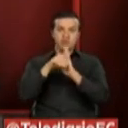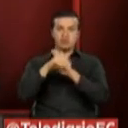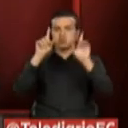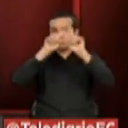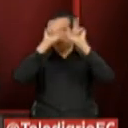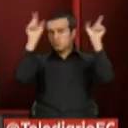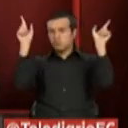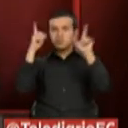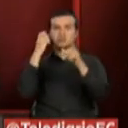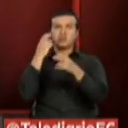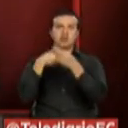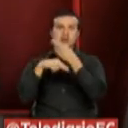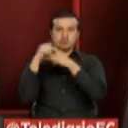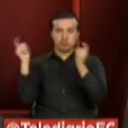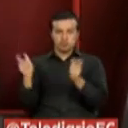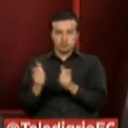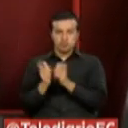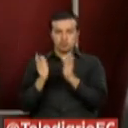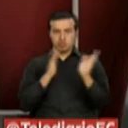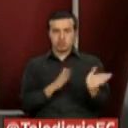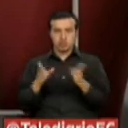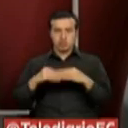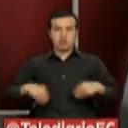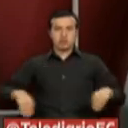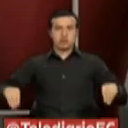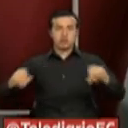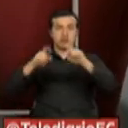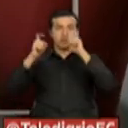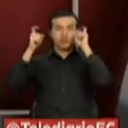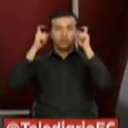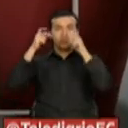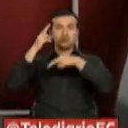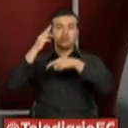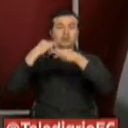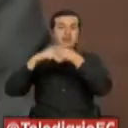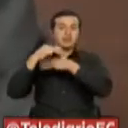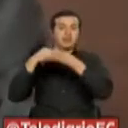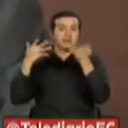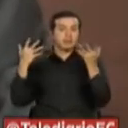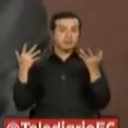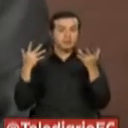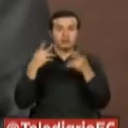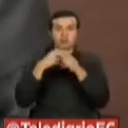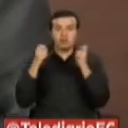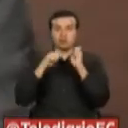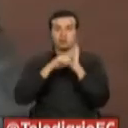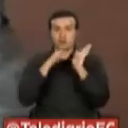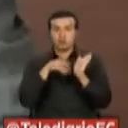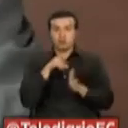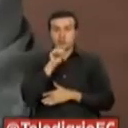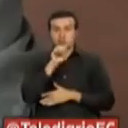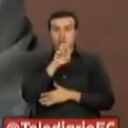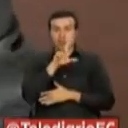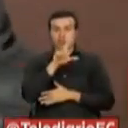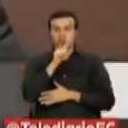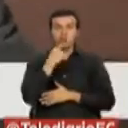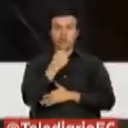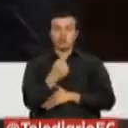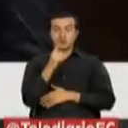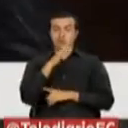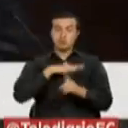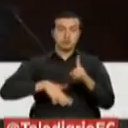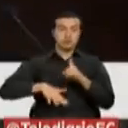Compañías, Economía Popular y Solidaria, Ordenamiento Territorial y Control del Poder del Mercado. El excontralor Marcelo Merlo señala que ante la